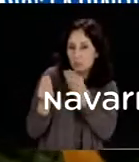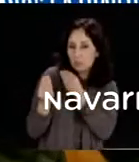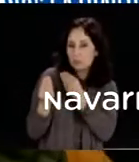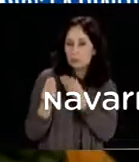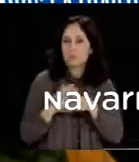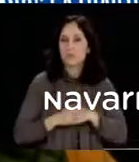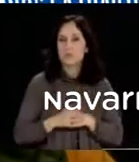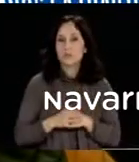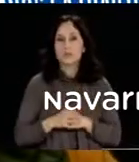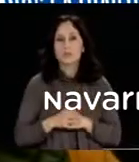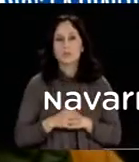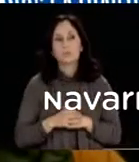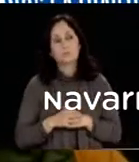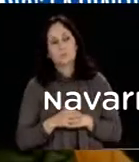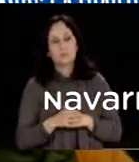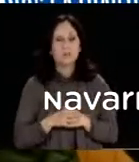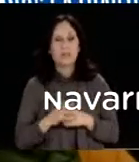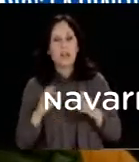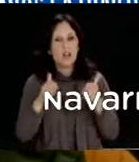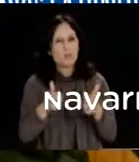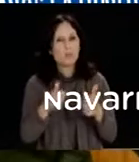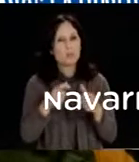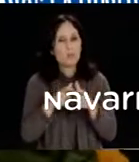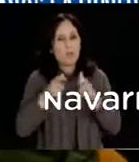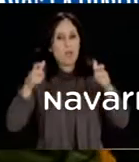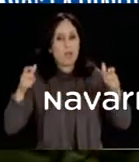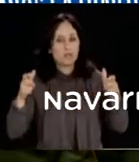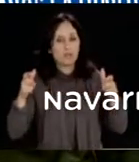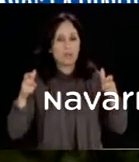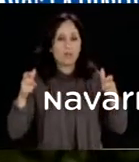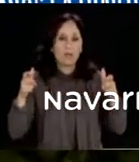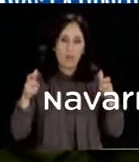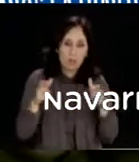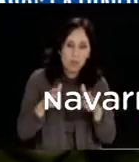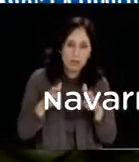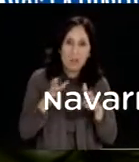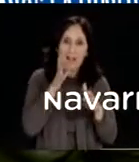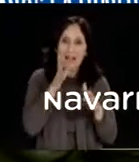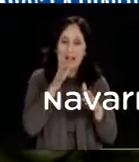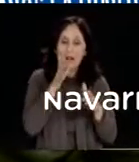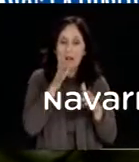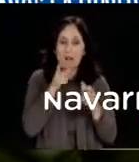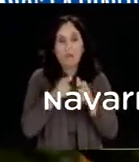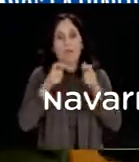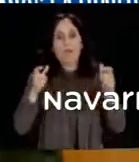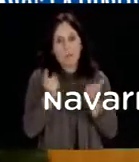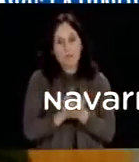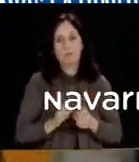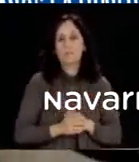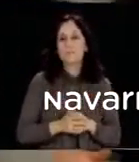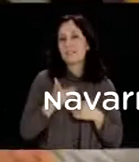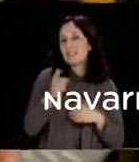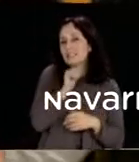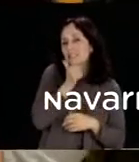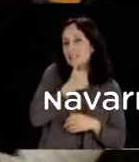o no? Bueno, al principio creo que había más gente, luego bajó un poco y ahora empieza otra vez en auge. Oye, ¿cuál es la clave de